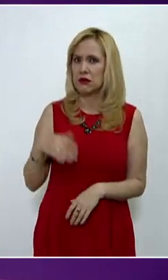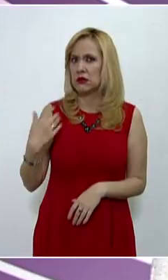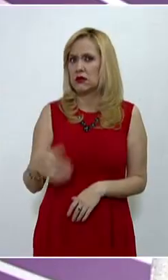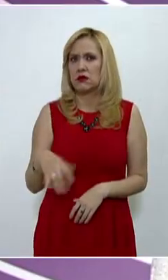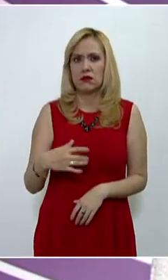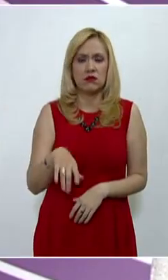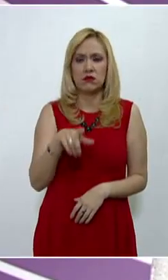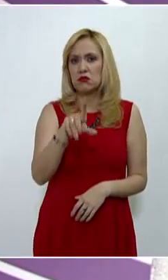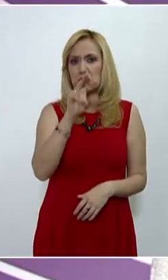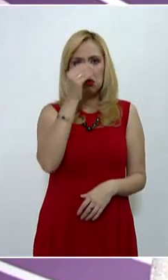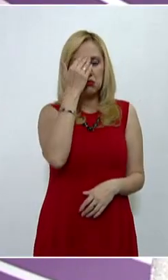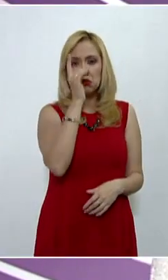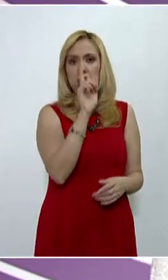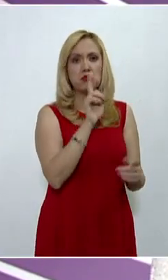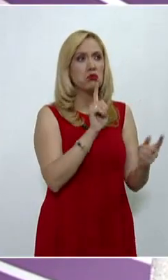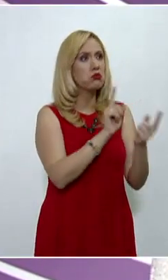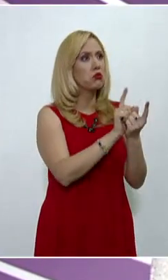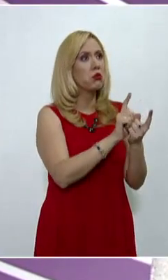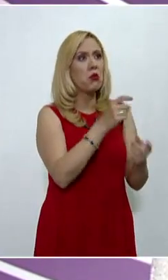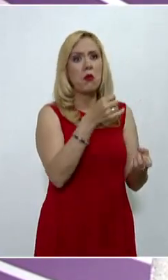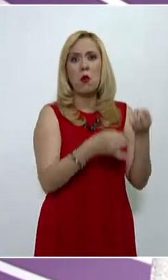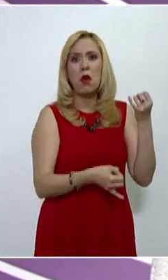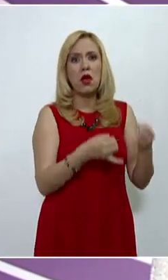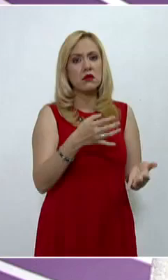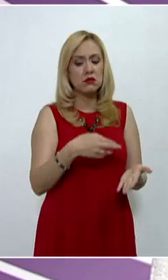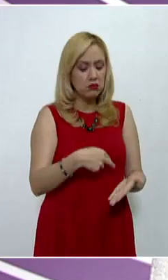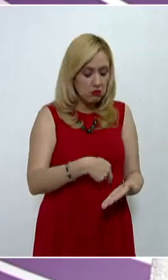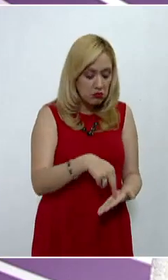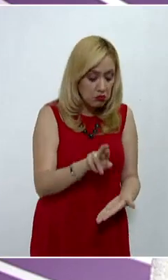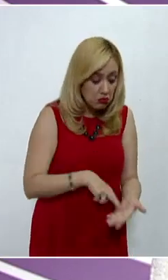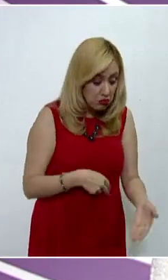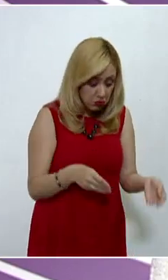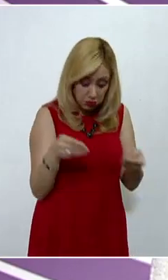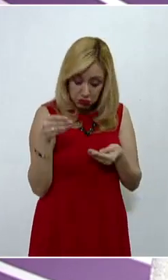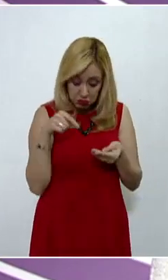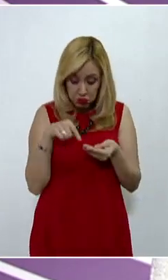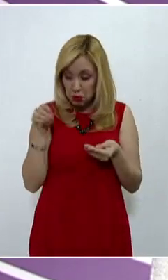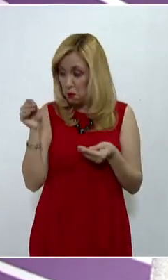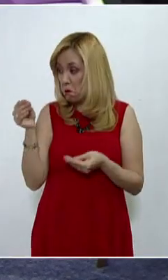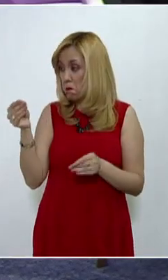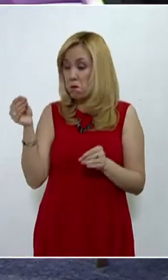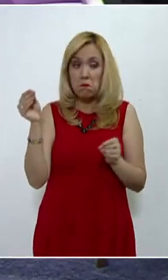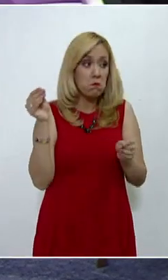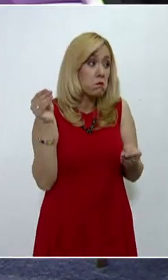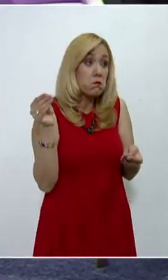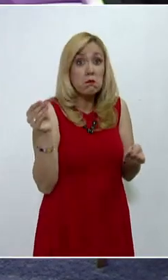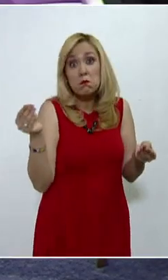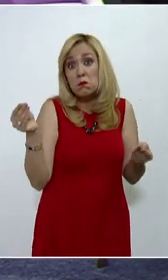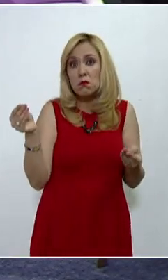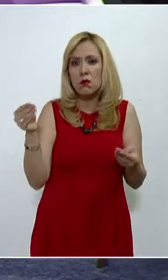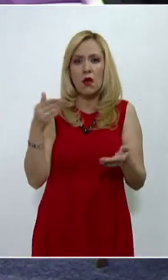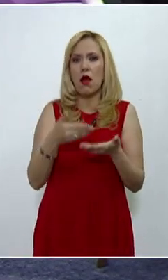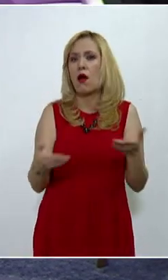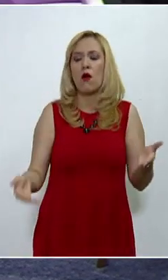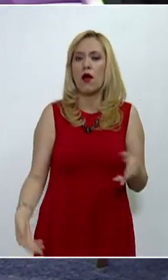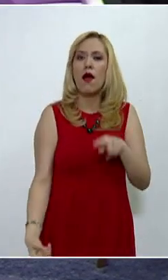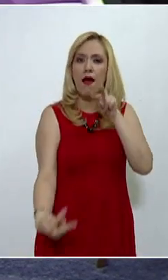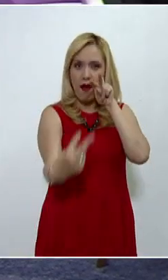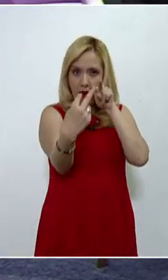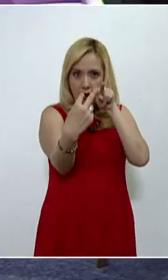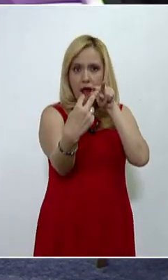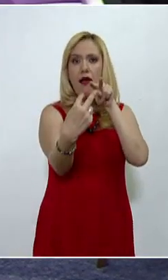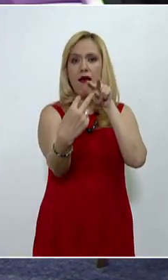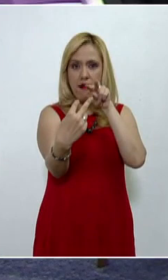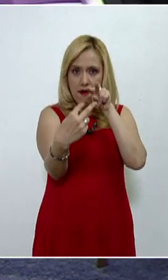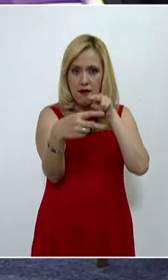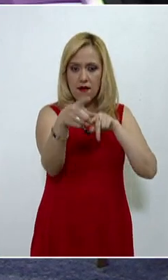jamás conocías al juez más que en una firma, ¿no? O sea, acá pasa un sistema de oralidad, un sistema que es muy transparente, un sistema que hace uso racional de los